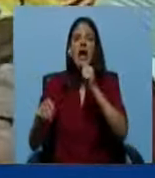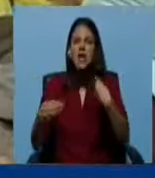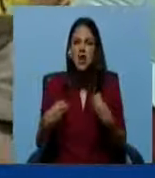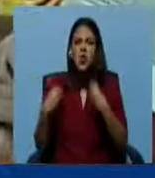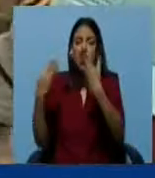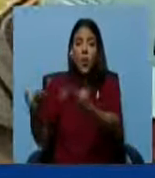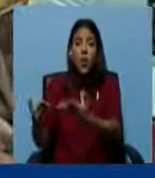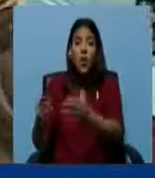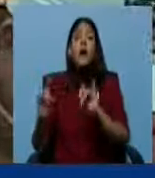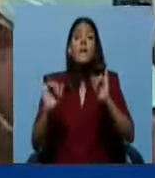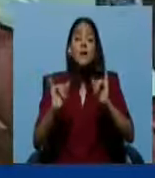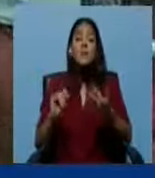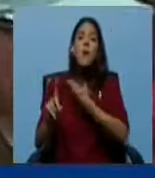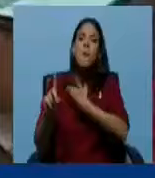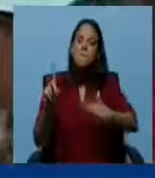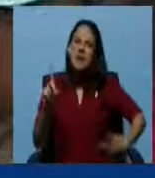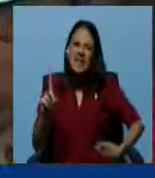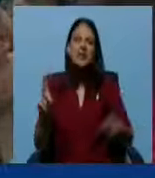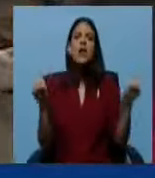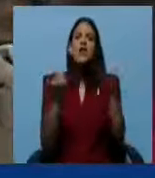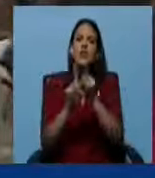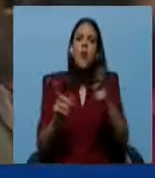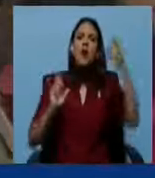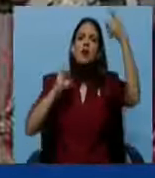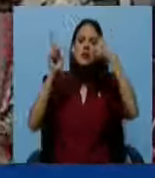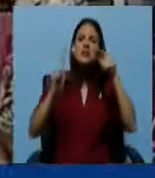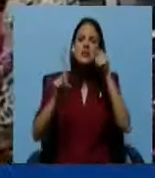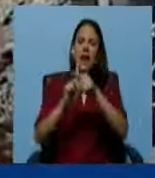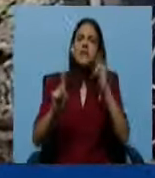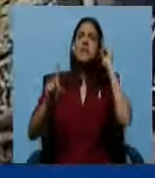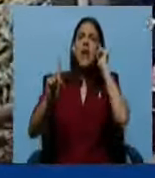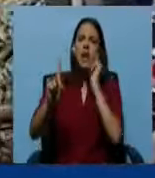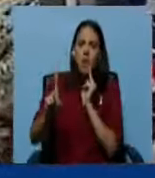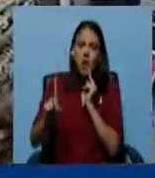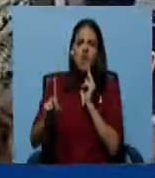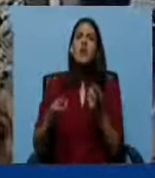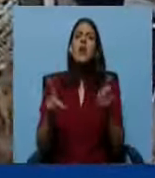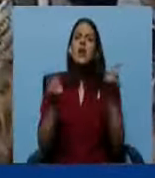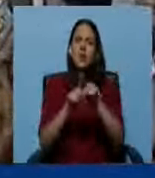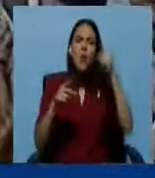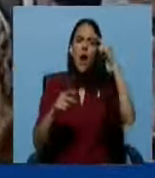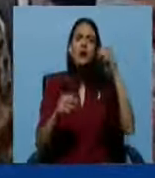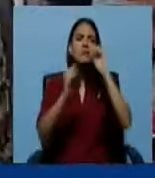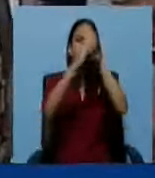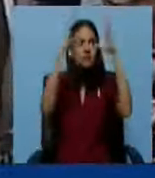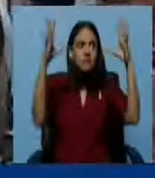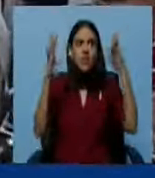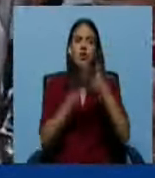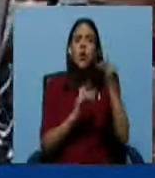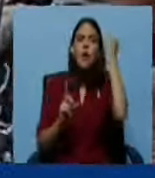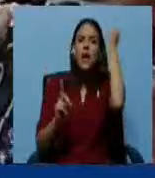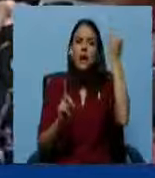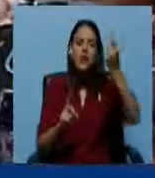o a una presidente chavista, bolivariana y revolucionaria, cuando